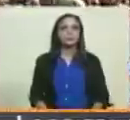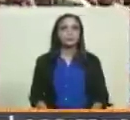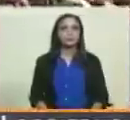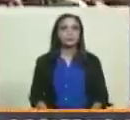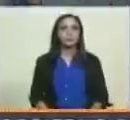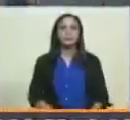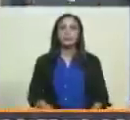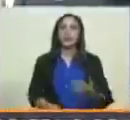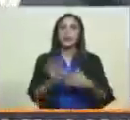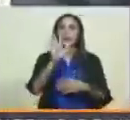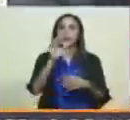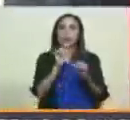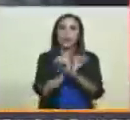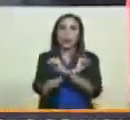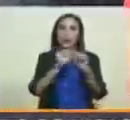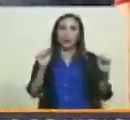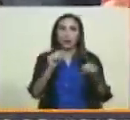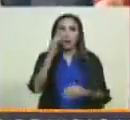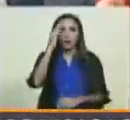Cinco de la mañana.